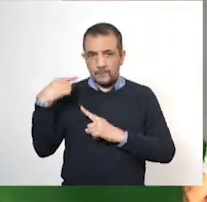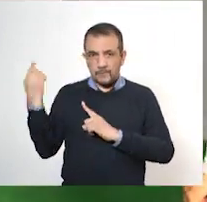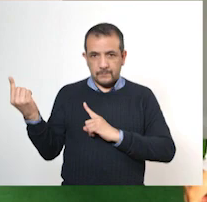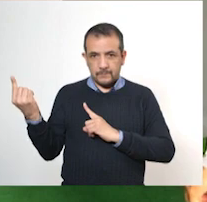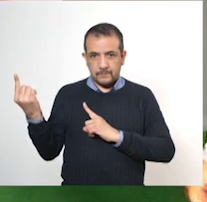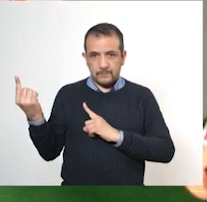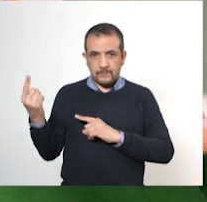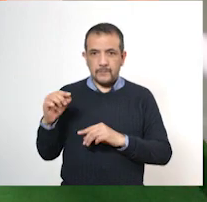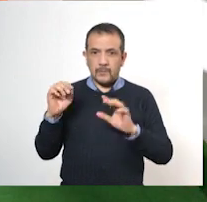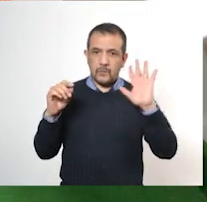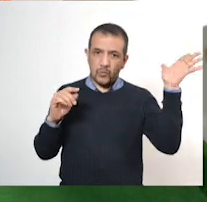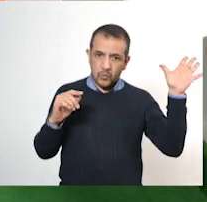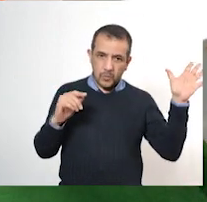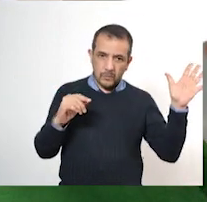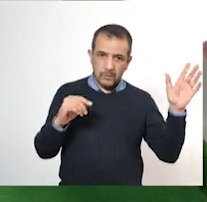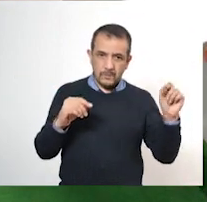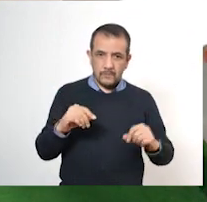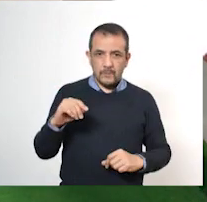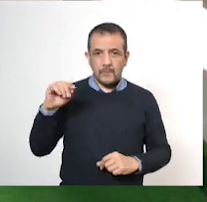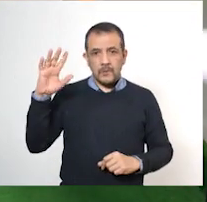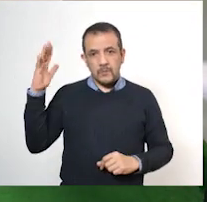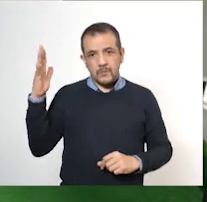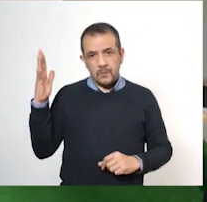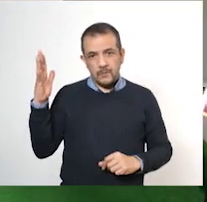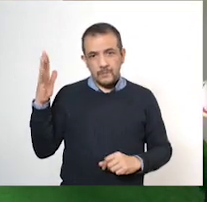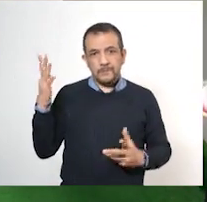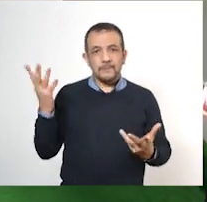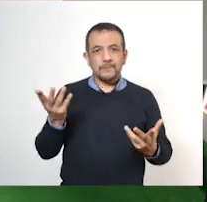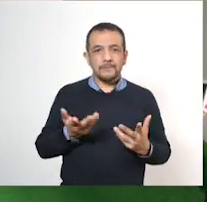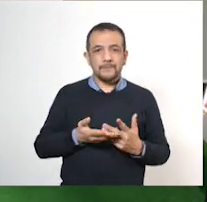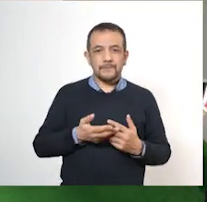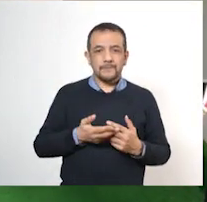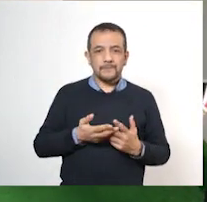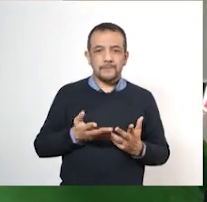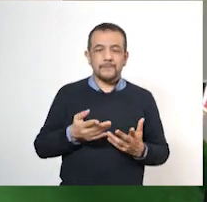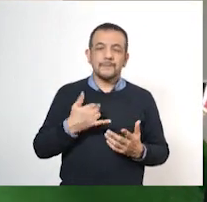Luna, Sol, Sol.